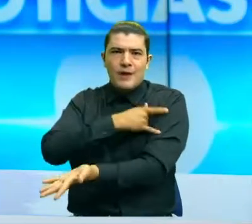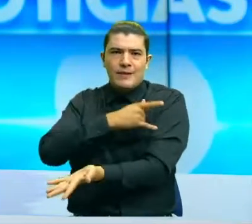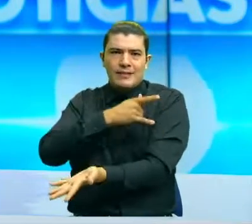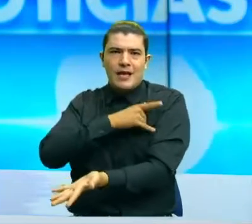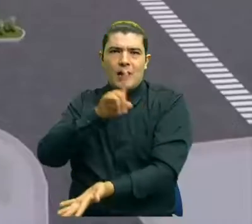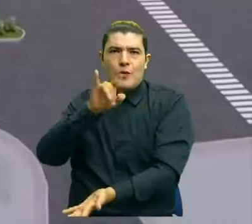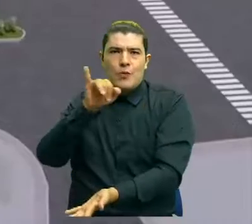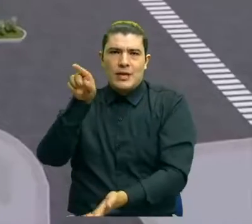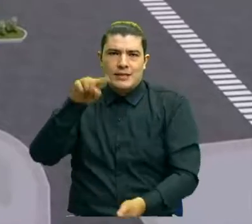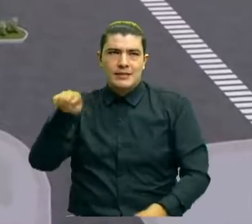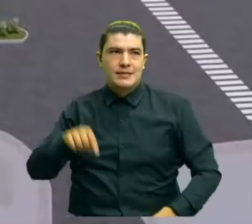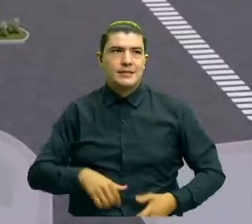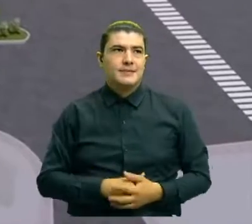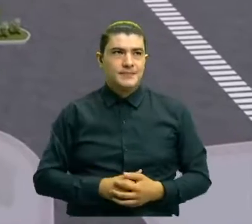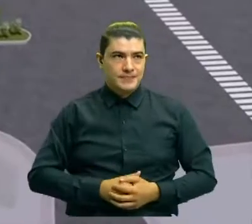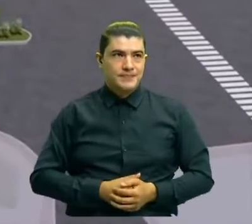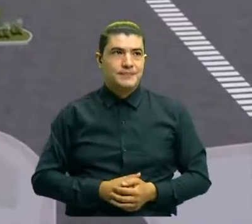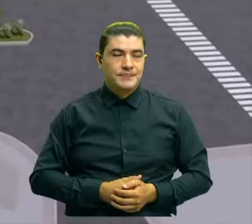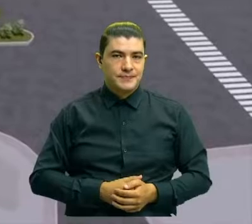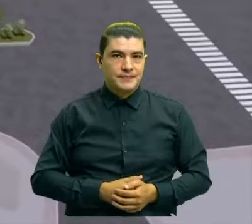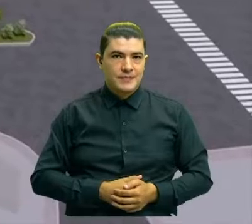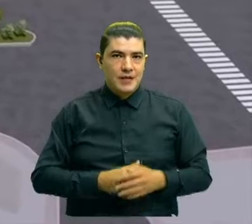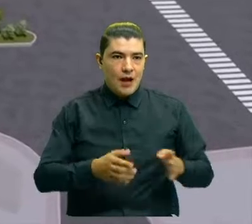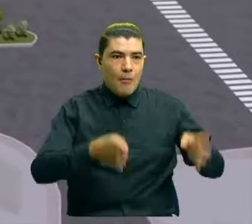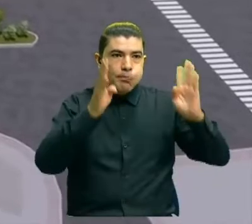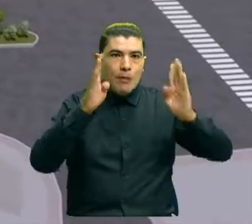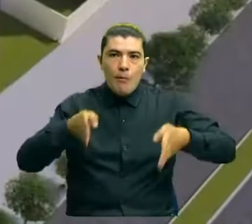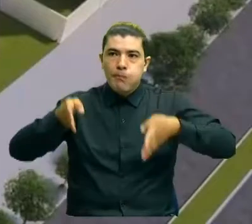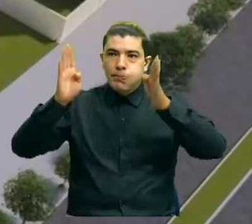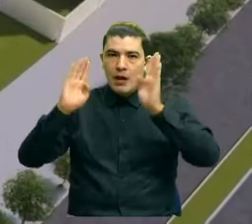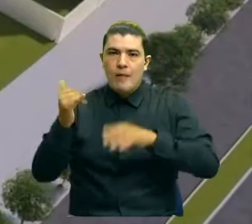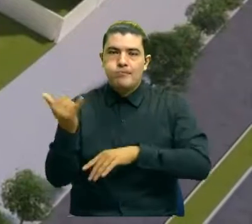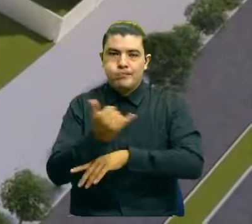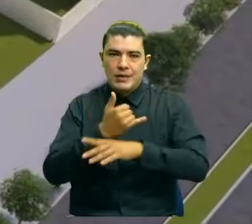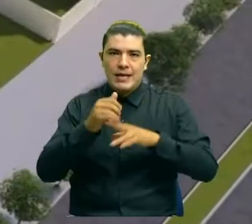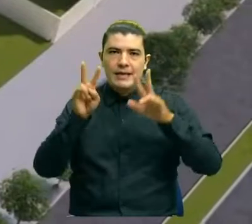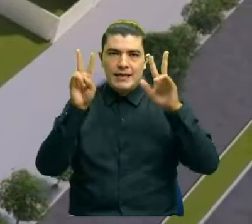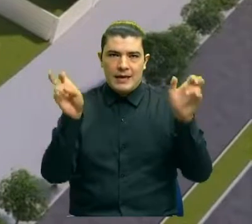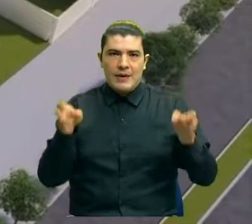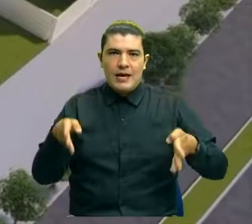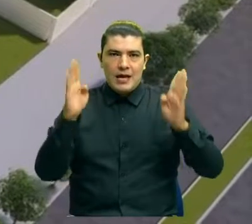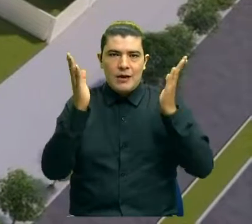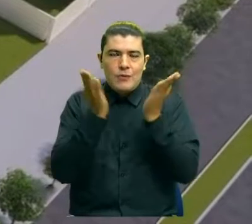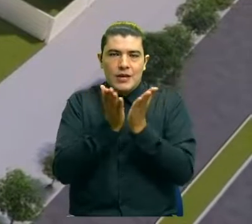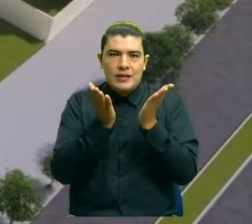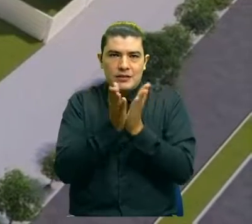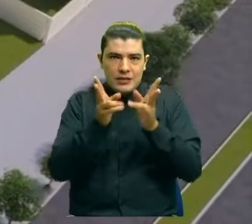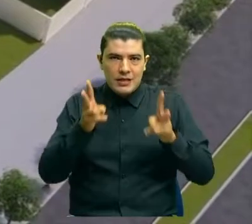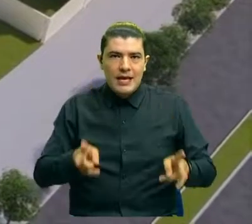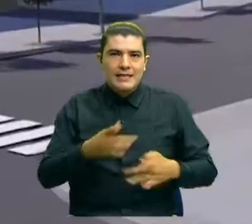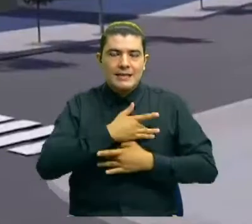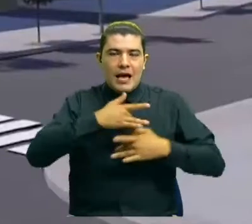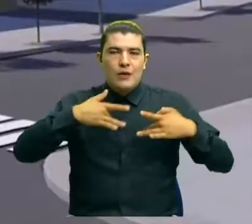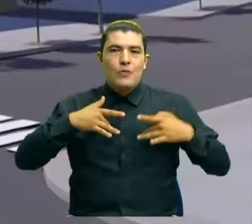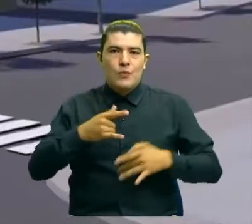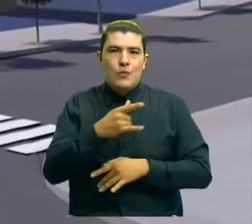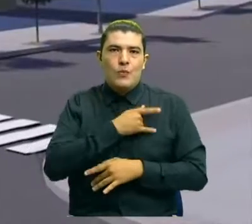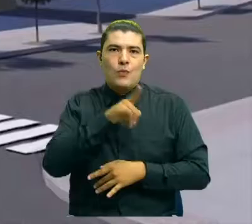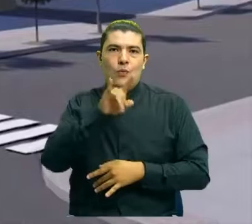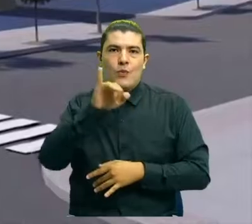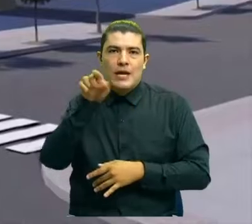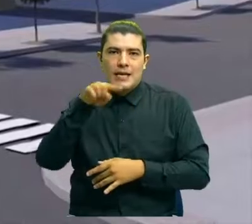Santander. Así lucirán las nuevas instalaciones de la Facultad de Salud de la Universidad Industrial de Santander. Serán más